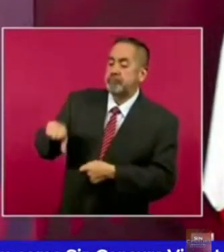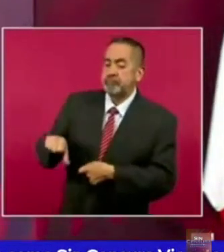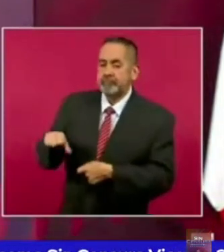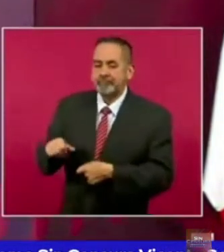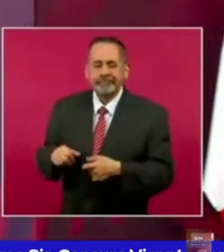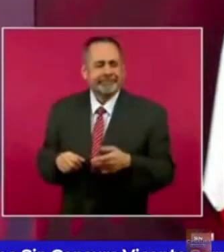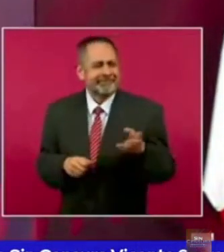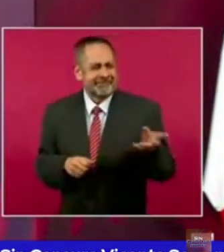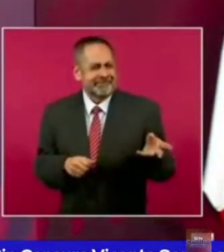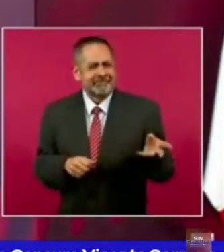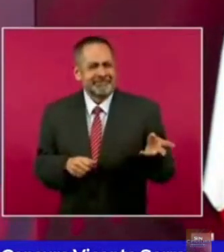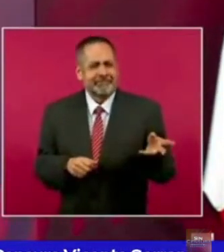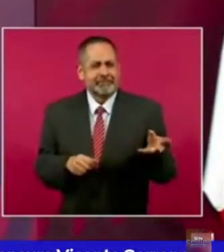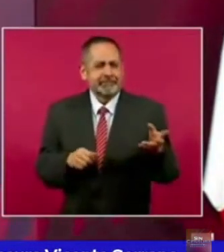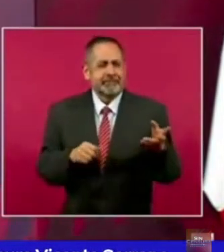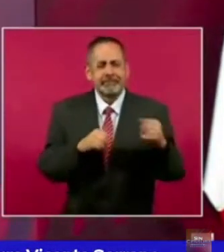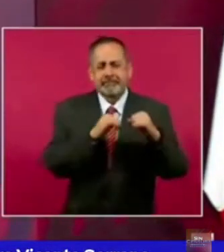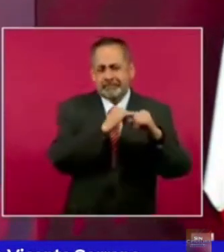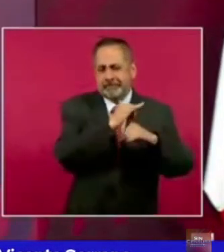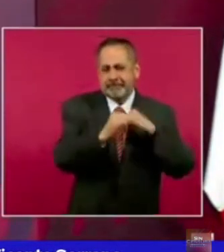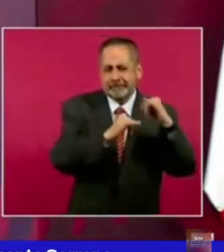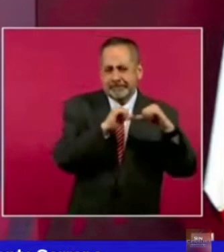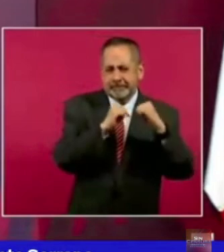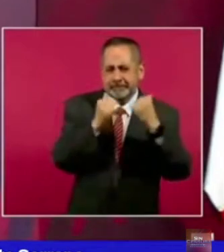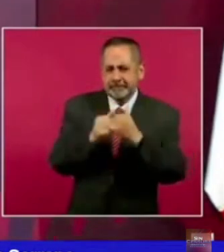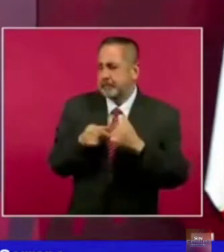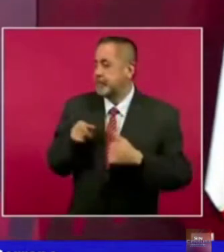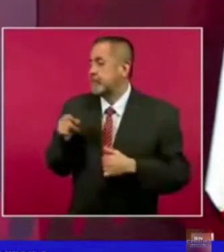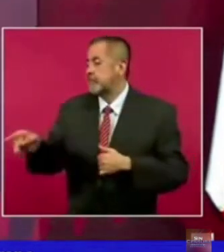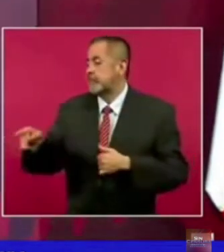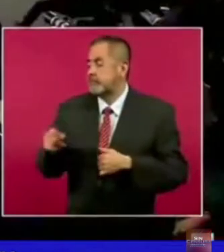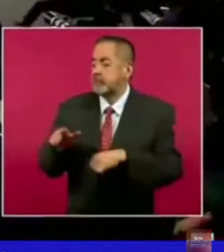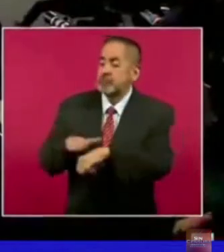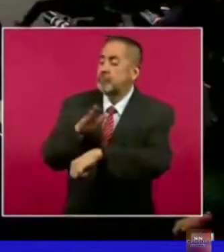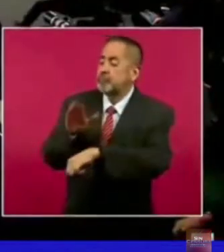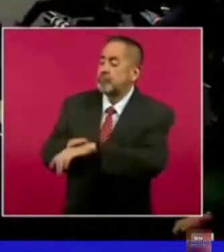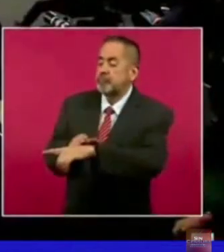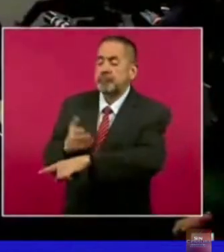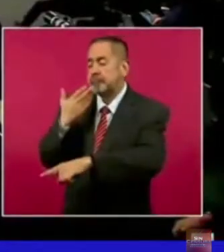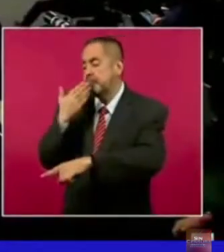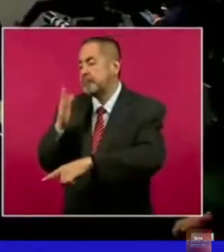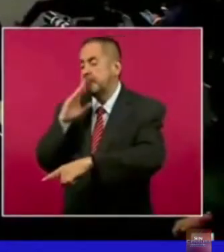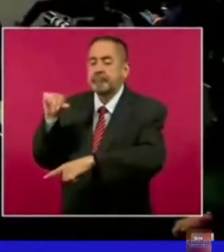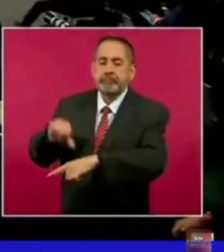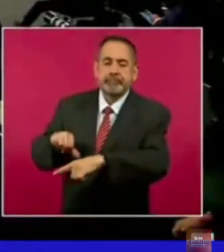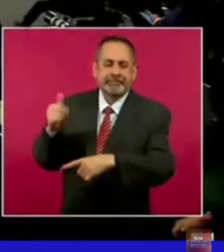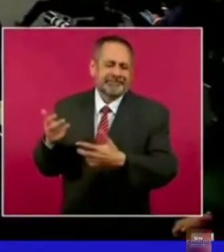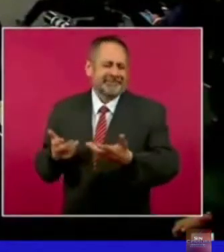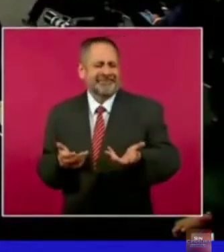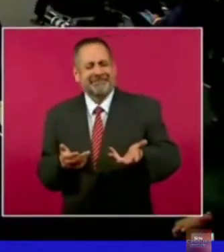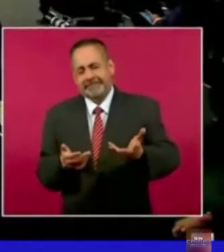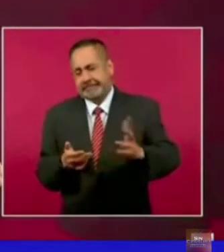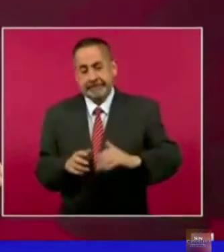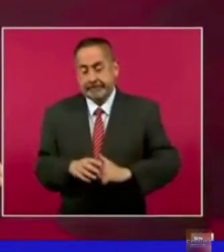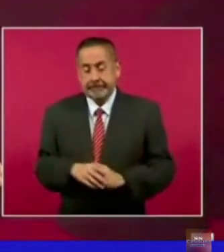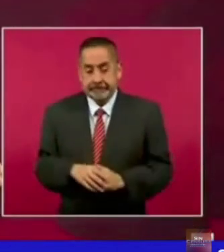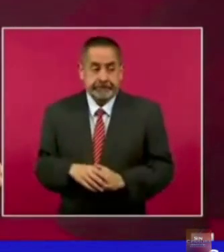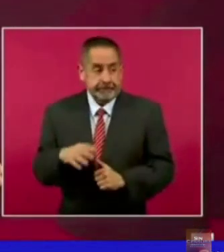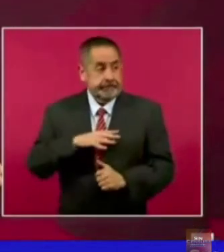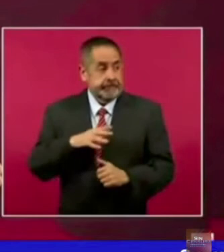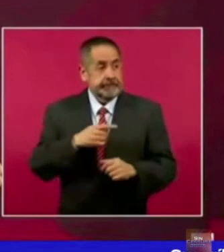la economía de un país. Hay calificadoras internacionales.